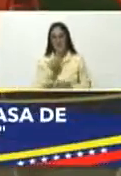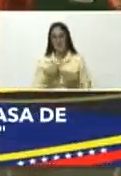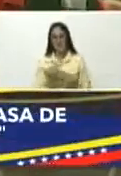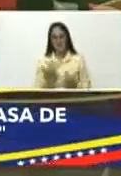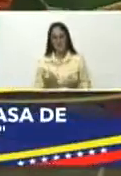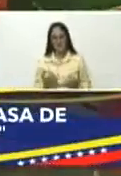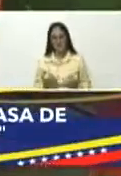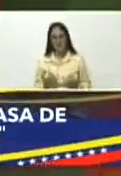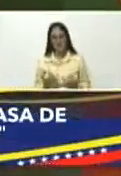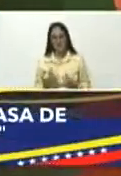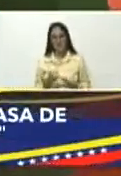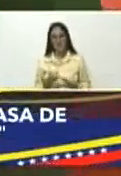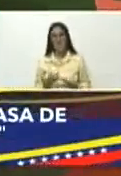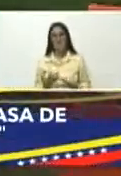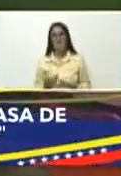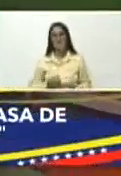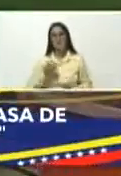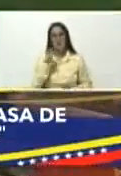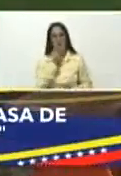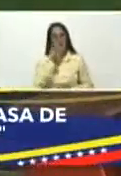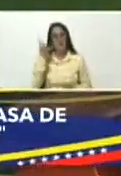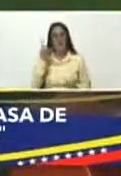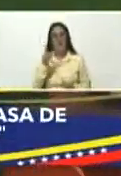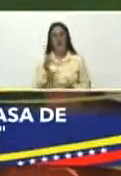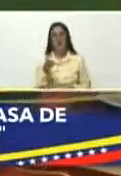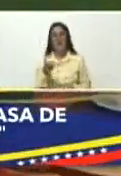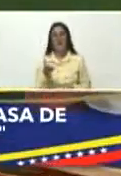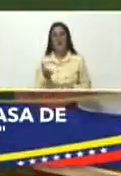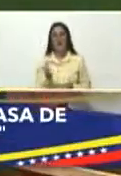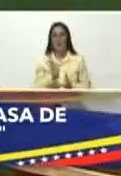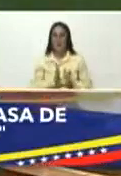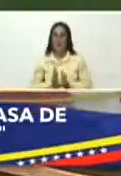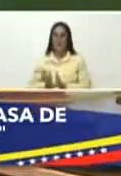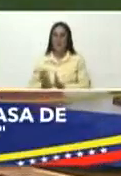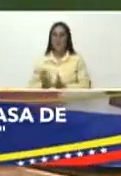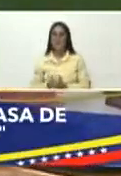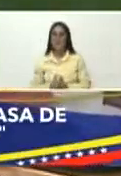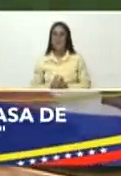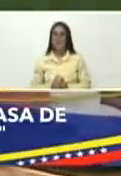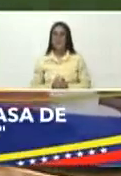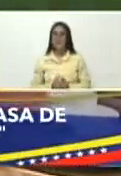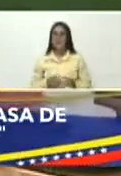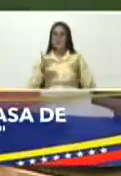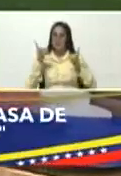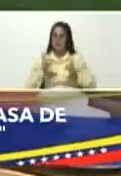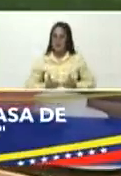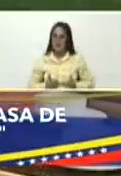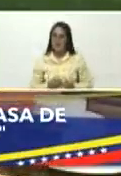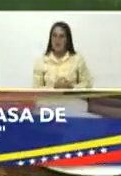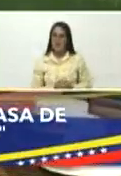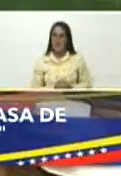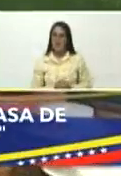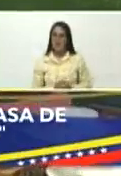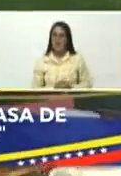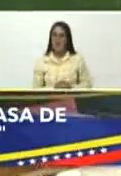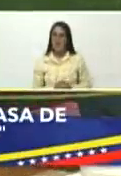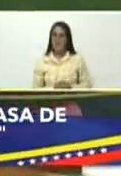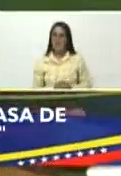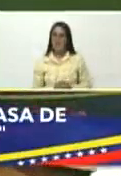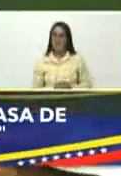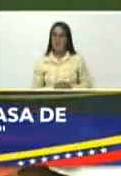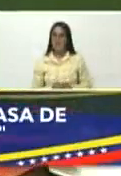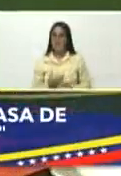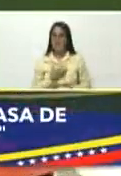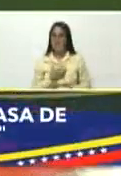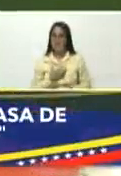estamos, Ciudad Caribe está más despierta que nunca, organizada, decidida. Y bueno, presidente, yo no